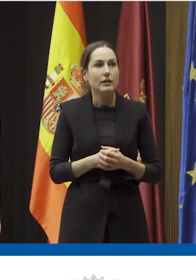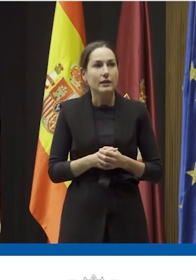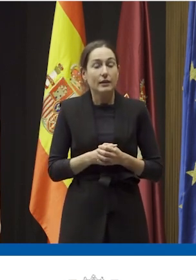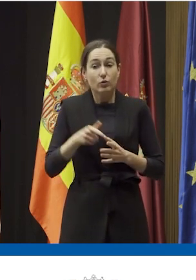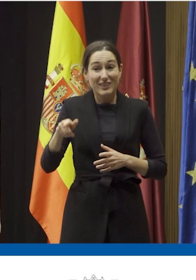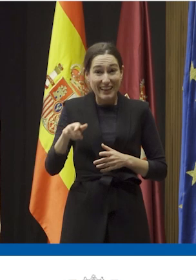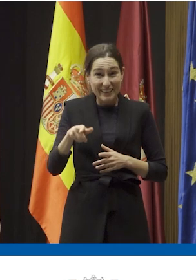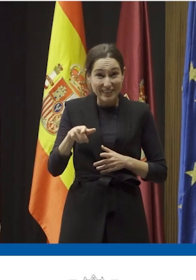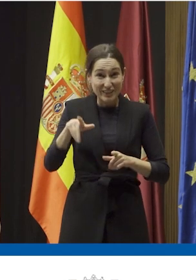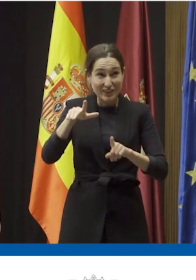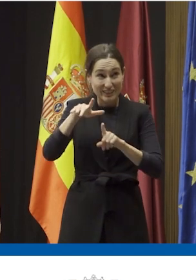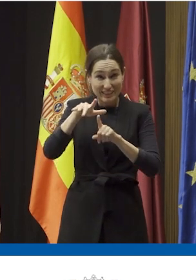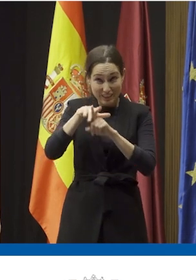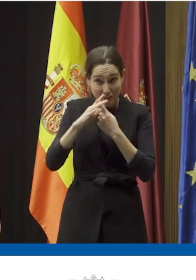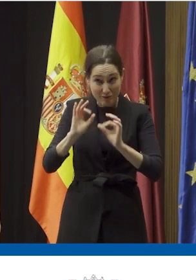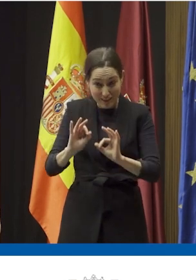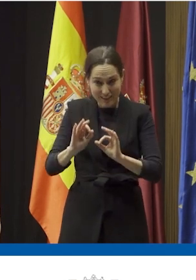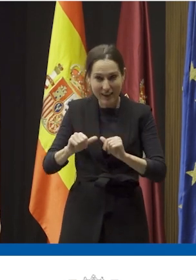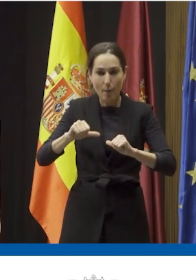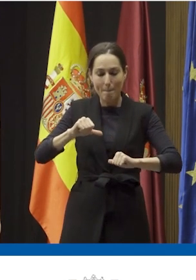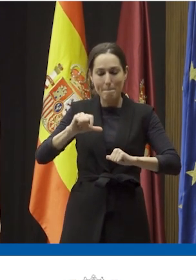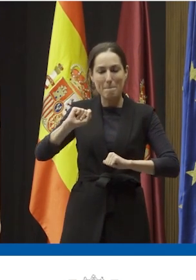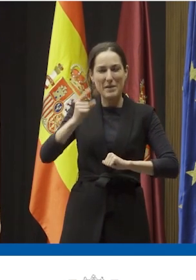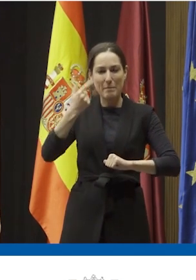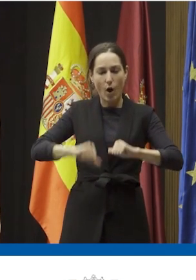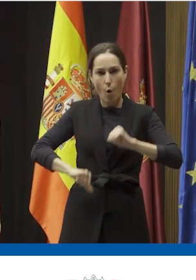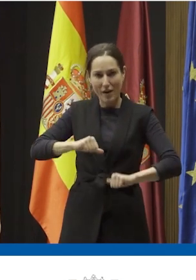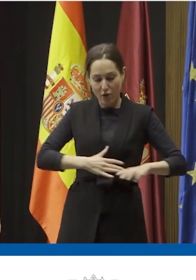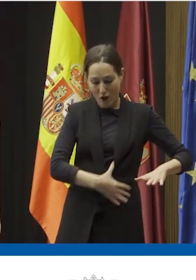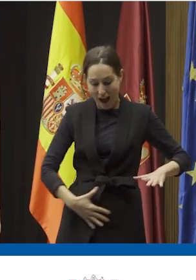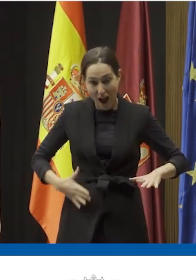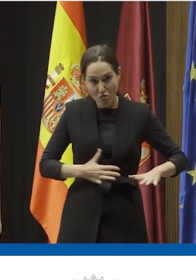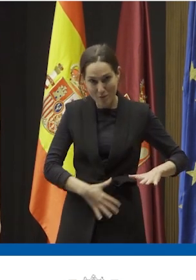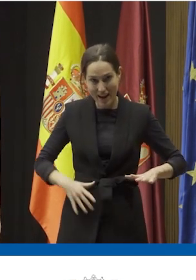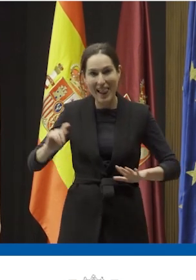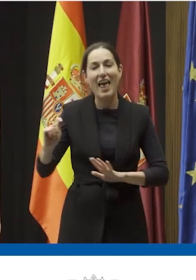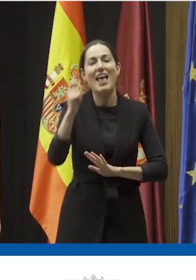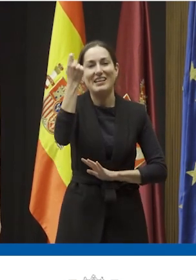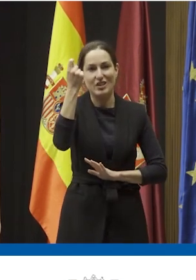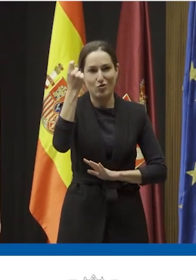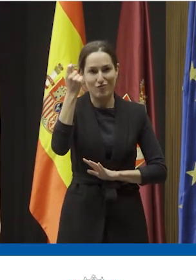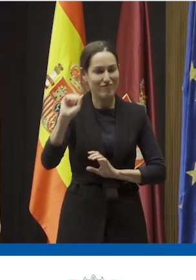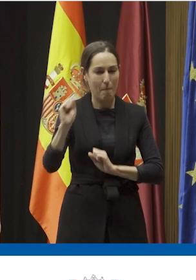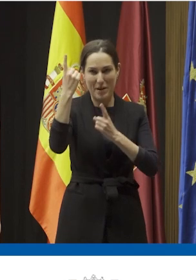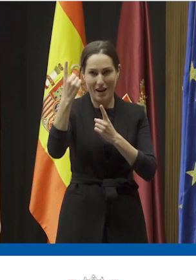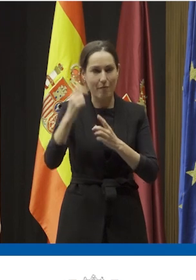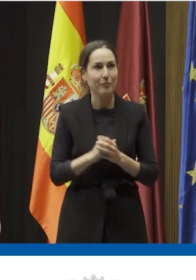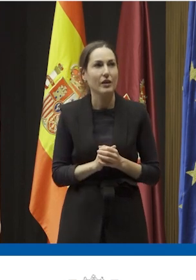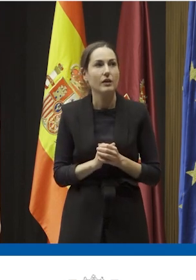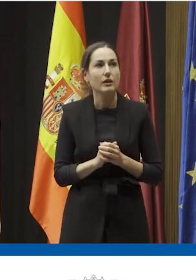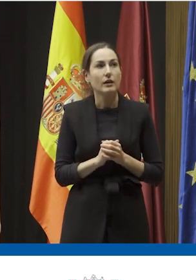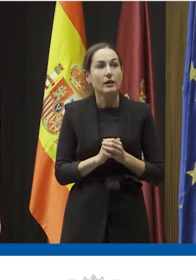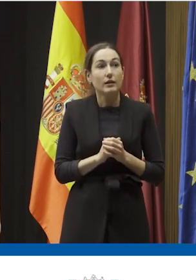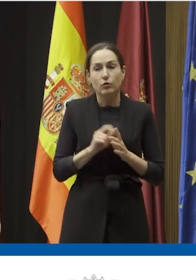la primera operación abdominal, digamos, con éxito. Bueno, ahora sí, ya aquello. Esto va a cambiar.